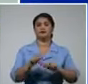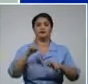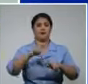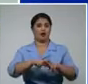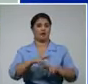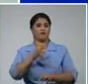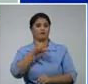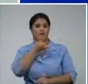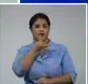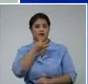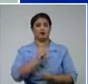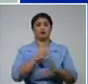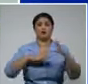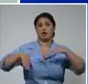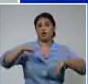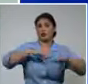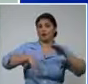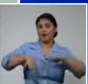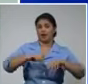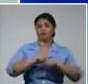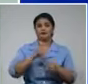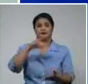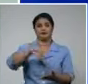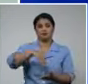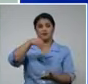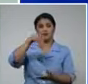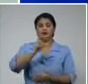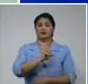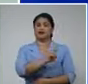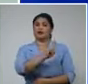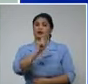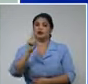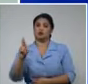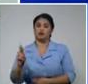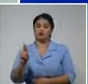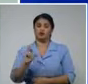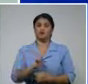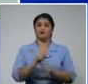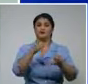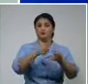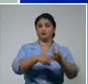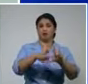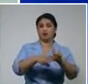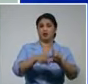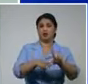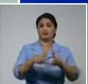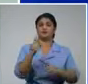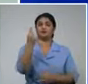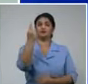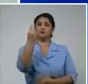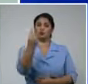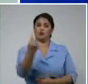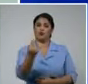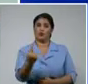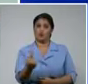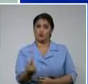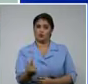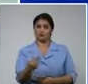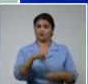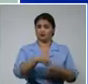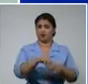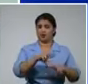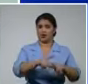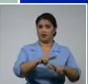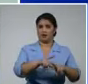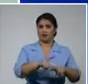Playa, Plaza de la Revolución y Regla, con 1 cada uno. Un